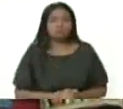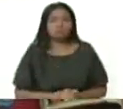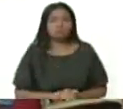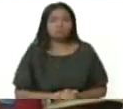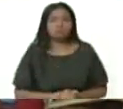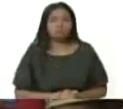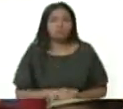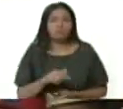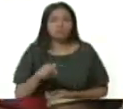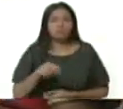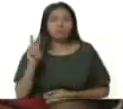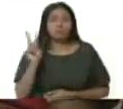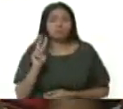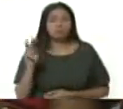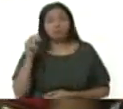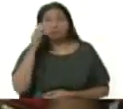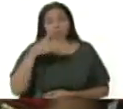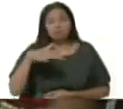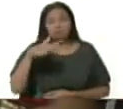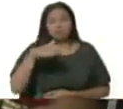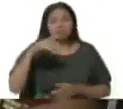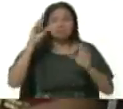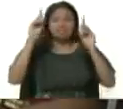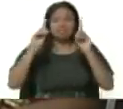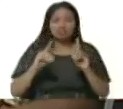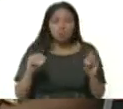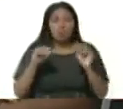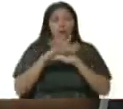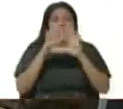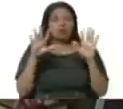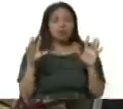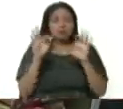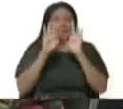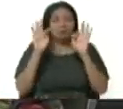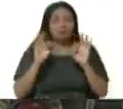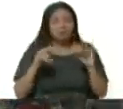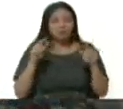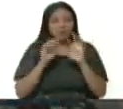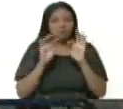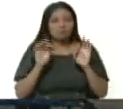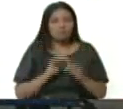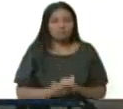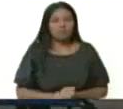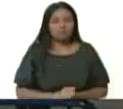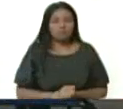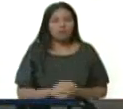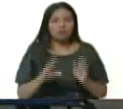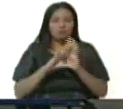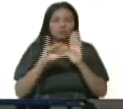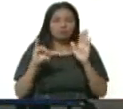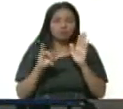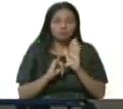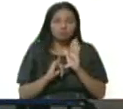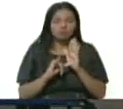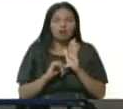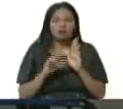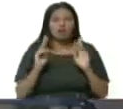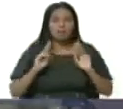Y en Venezuela el pueblo ha decidido claramente por el modelo constitucional,